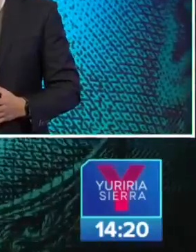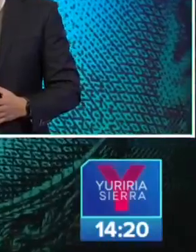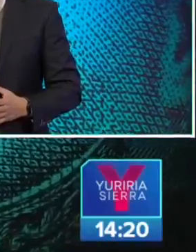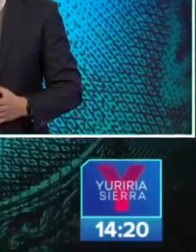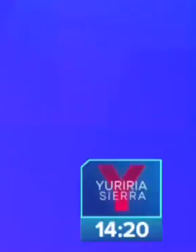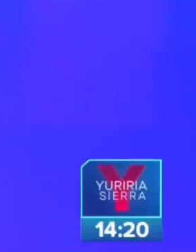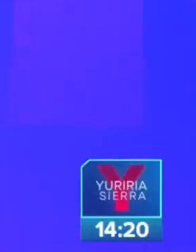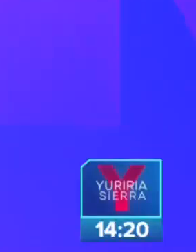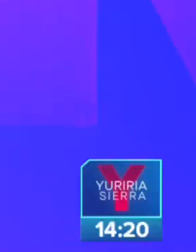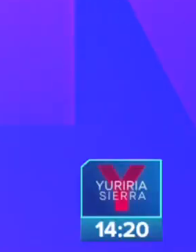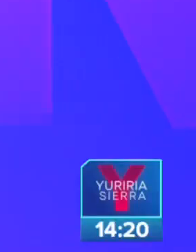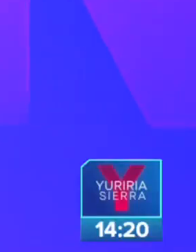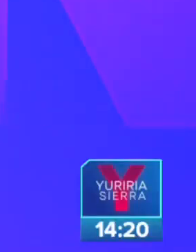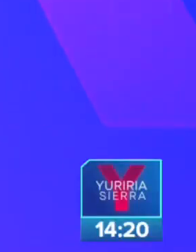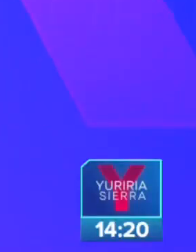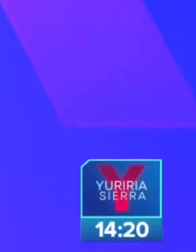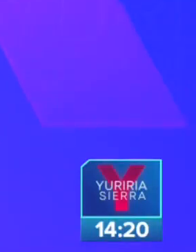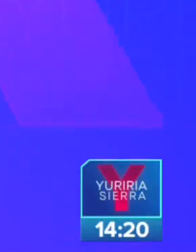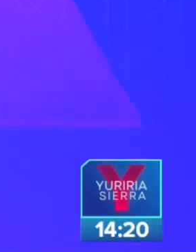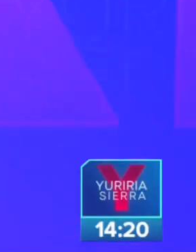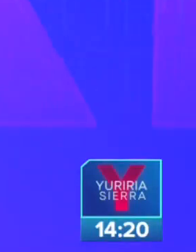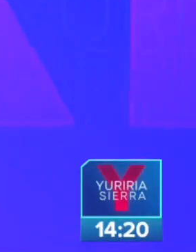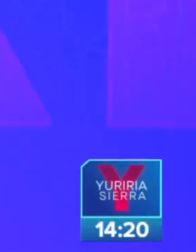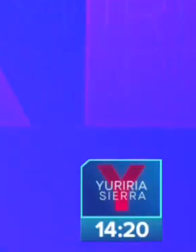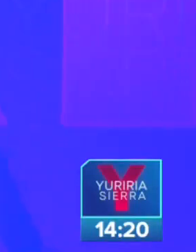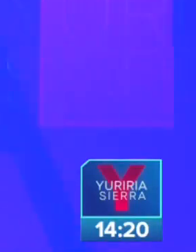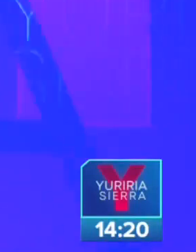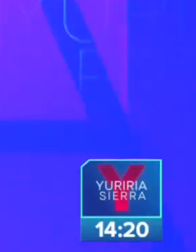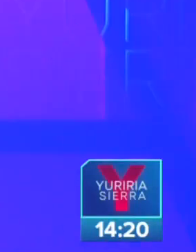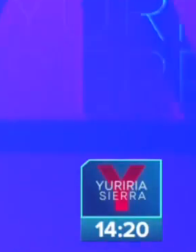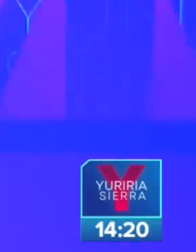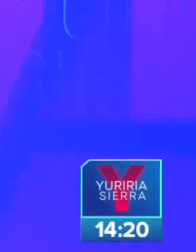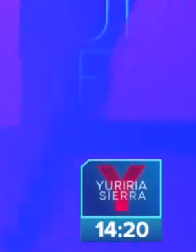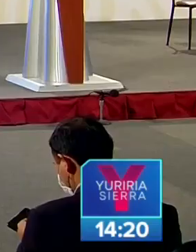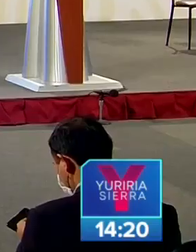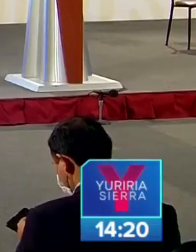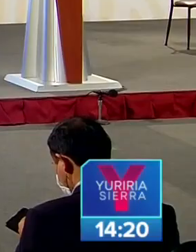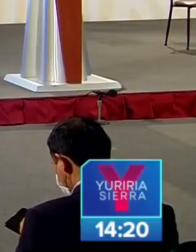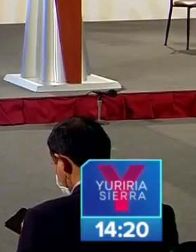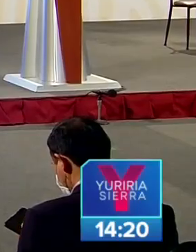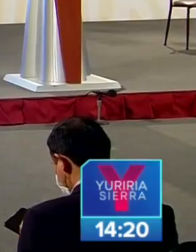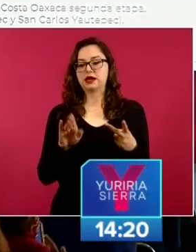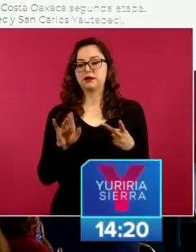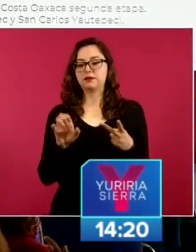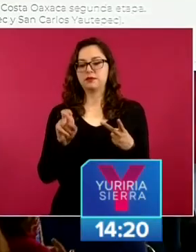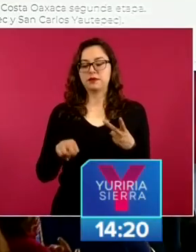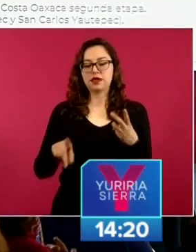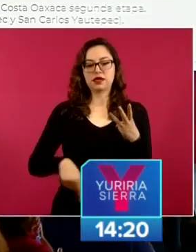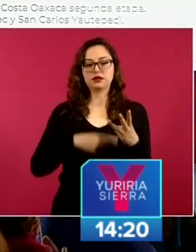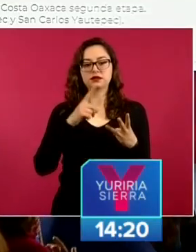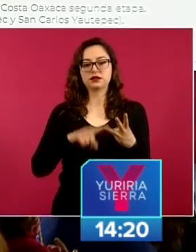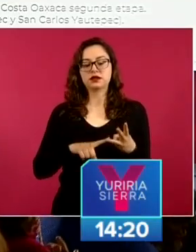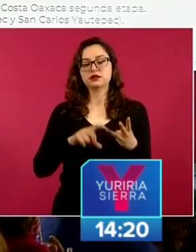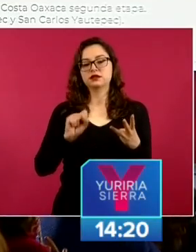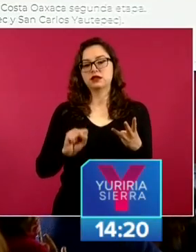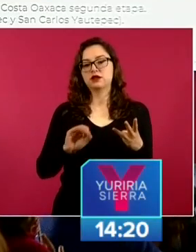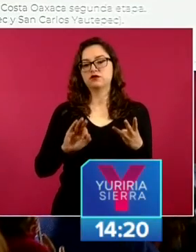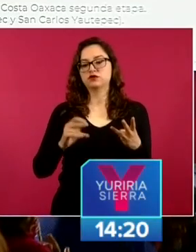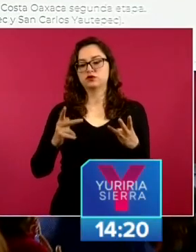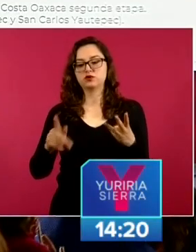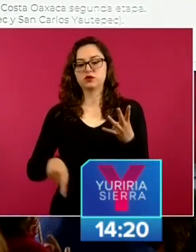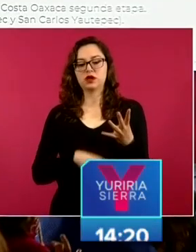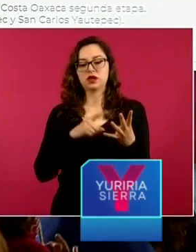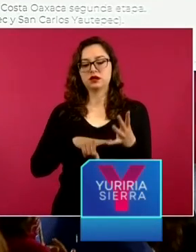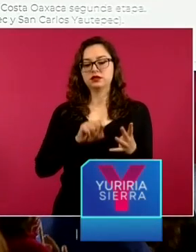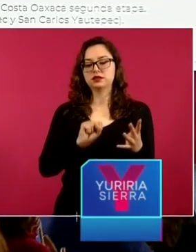Más de 218 mil familias de escasos recursos se han visto beneficiadas con el tianguis del bienestar. La secretaria de Seguridad y Protección